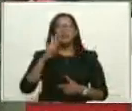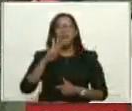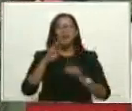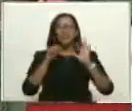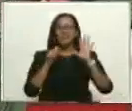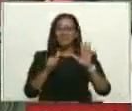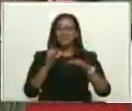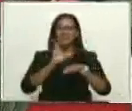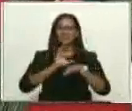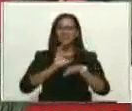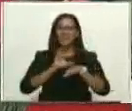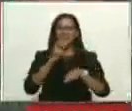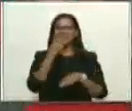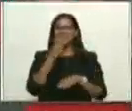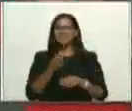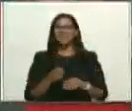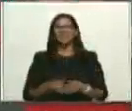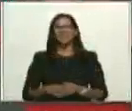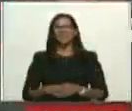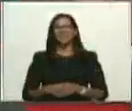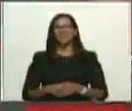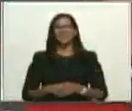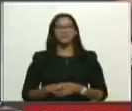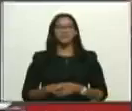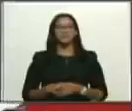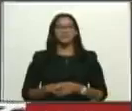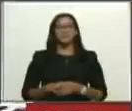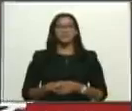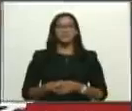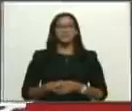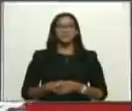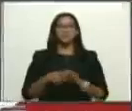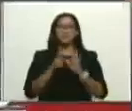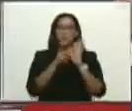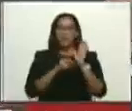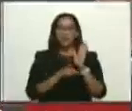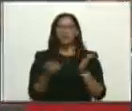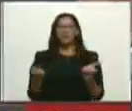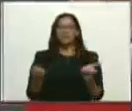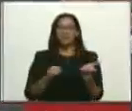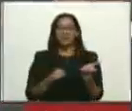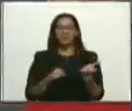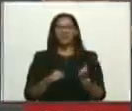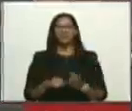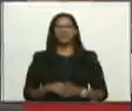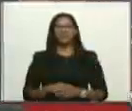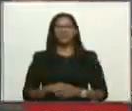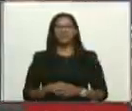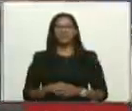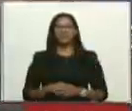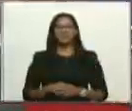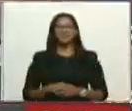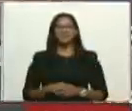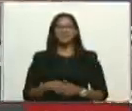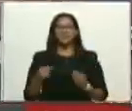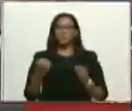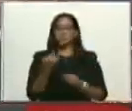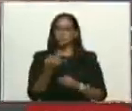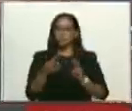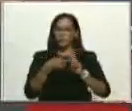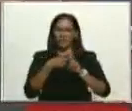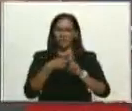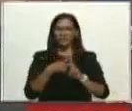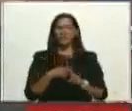ciudades visitadas donde lo hemos hecho. Su programa con el mazo. Dando. Numeral, el